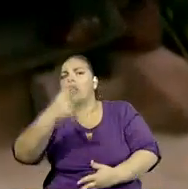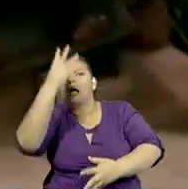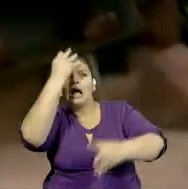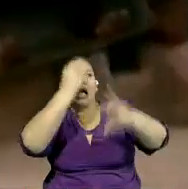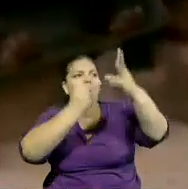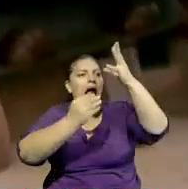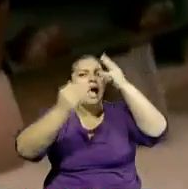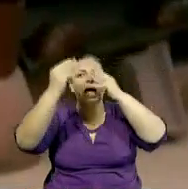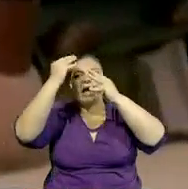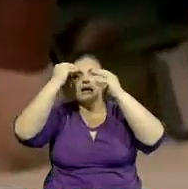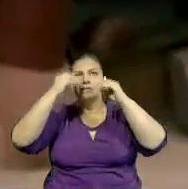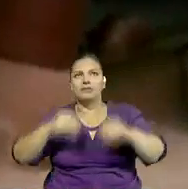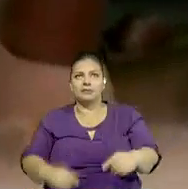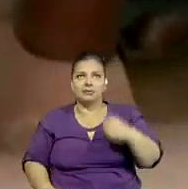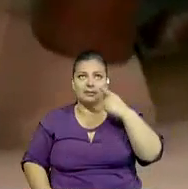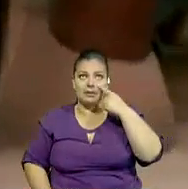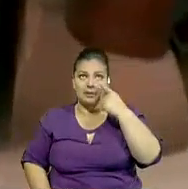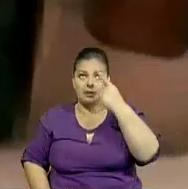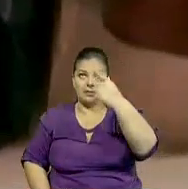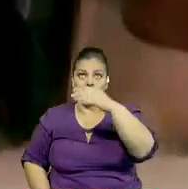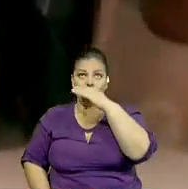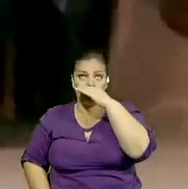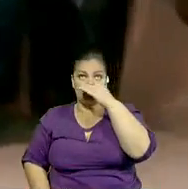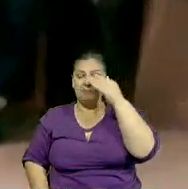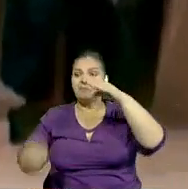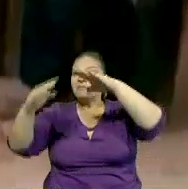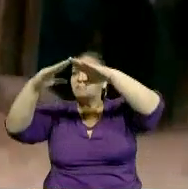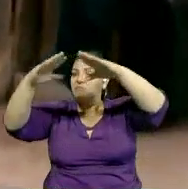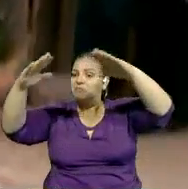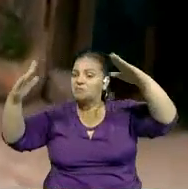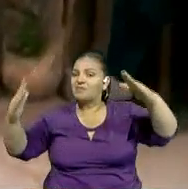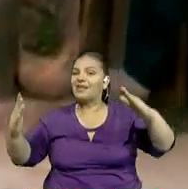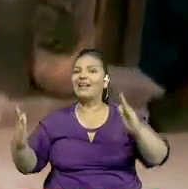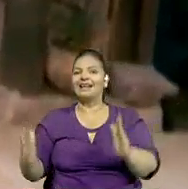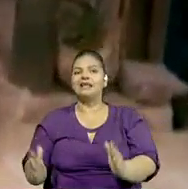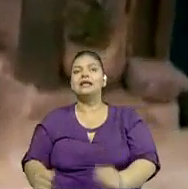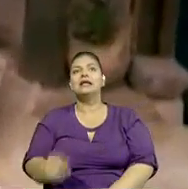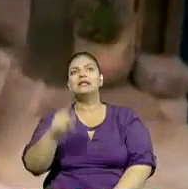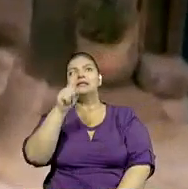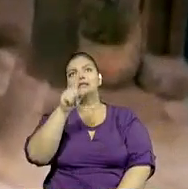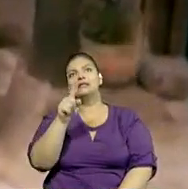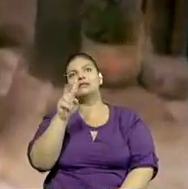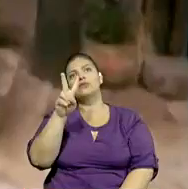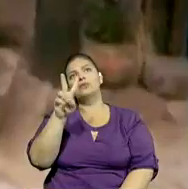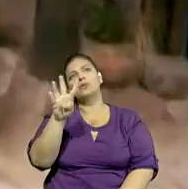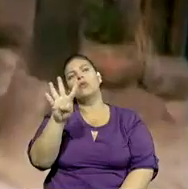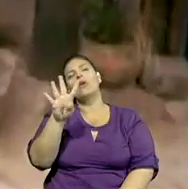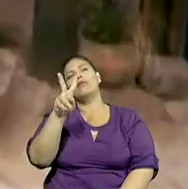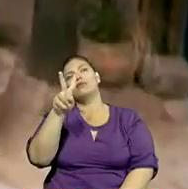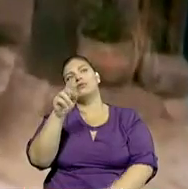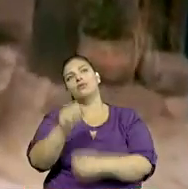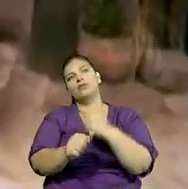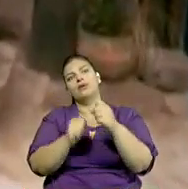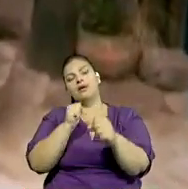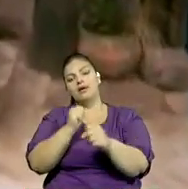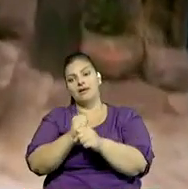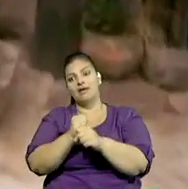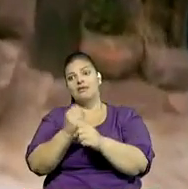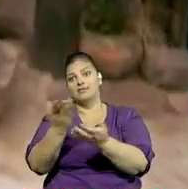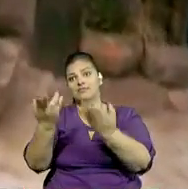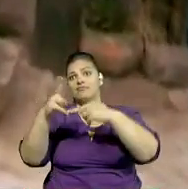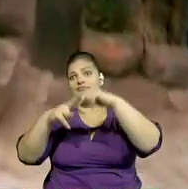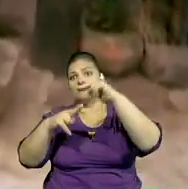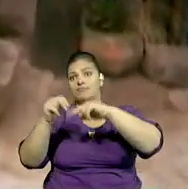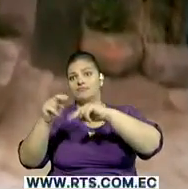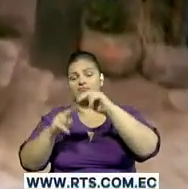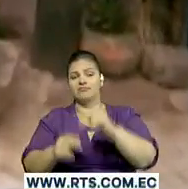ejemplo, que es de Rita Caiza, tiene 142 años y muestra cómo vivían en ese entonces los comuneros de Lulumbamba, más